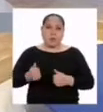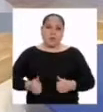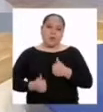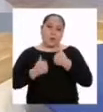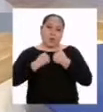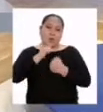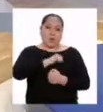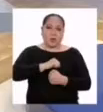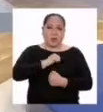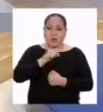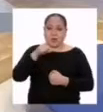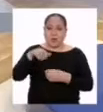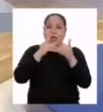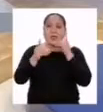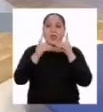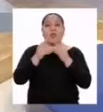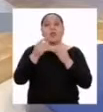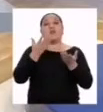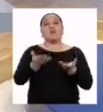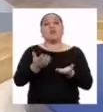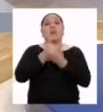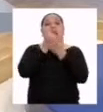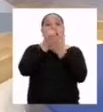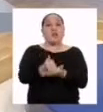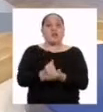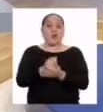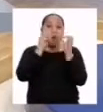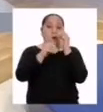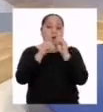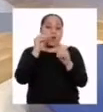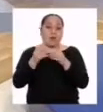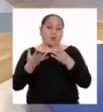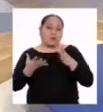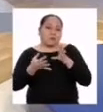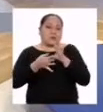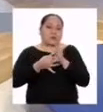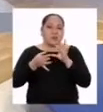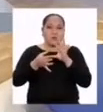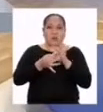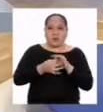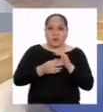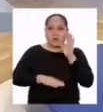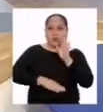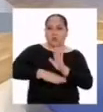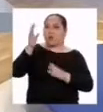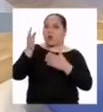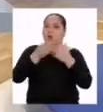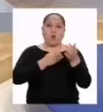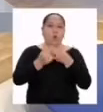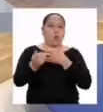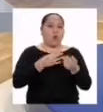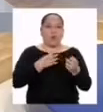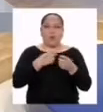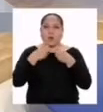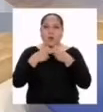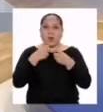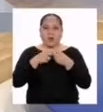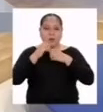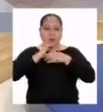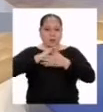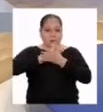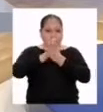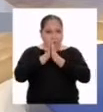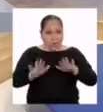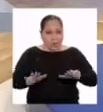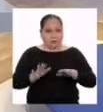actuar. El diálogo debe ayudar a que se generen lazos y se supere cualquier conflicto de forma pacífica,